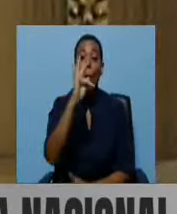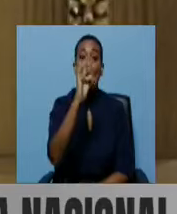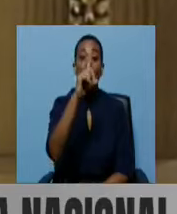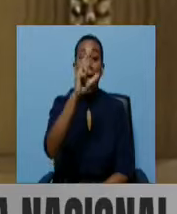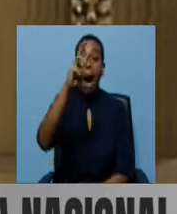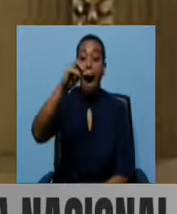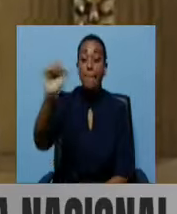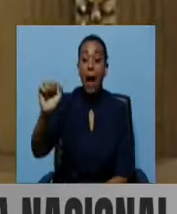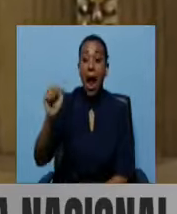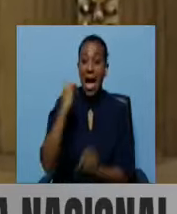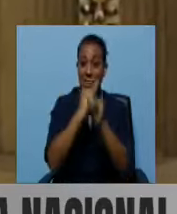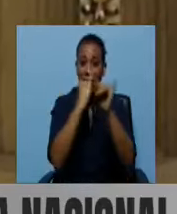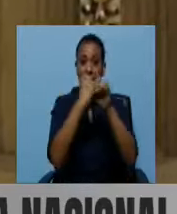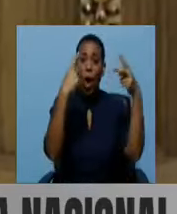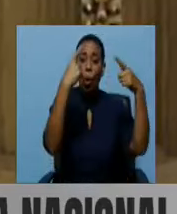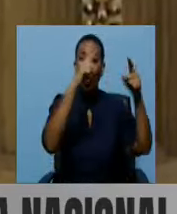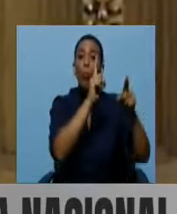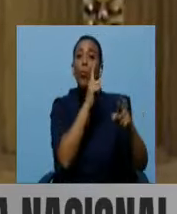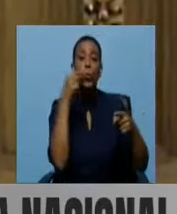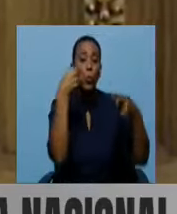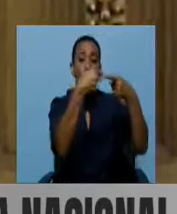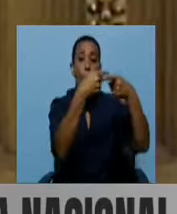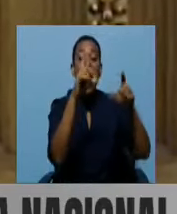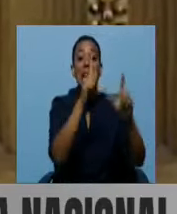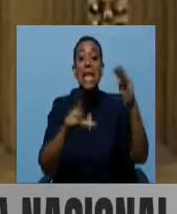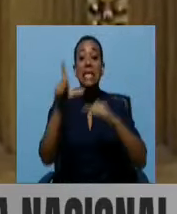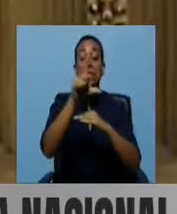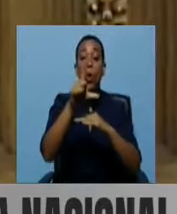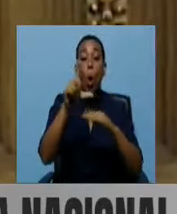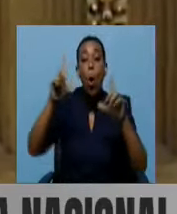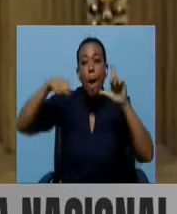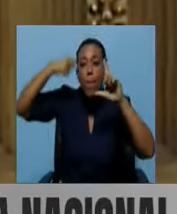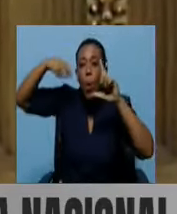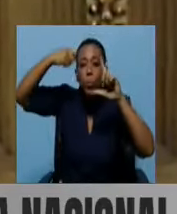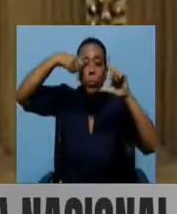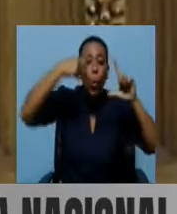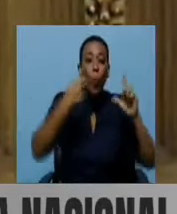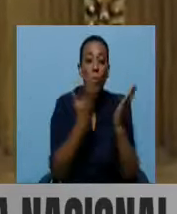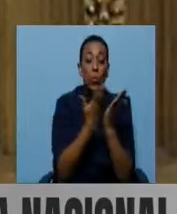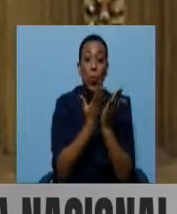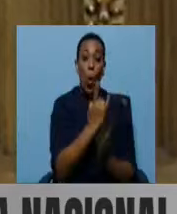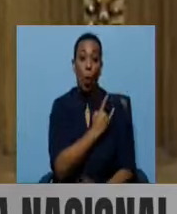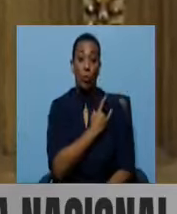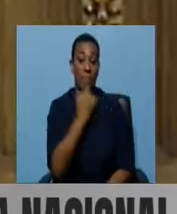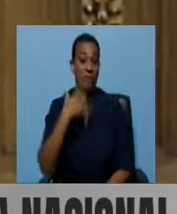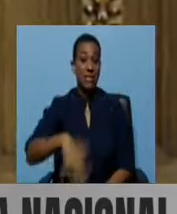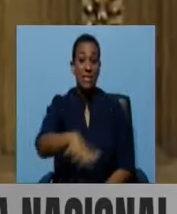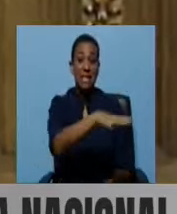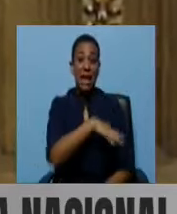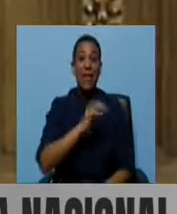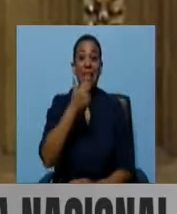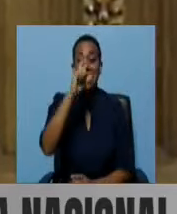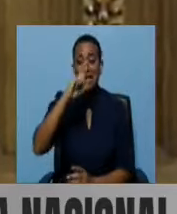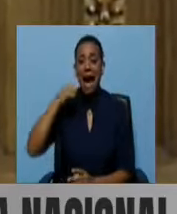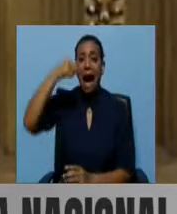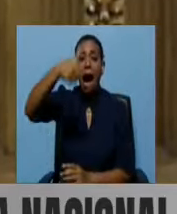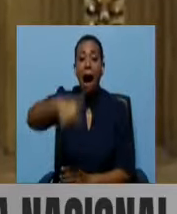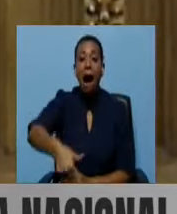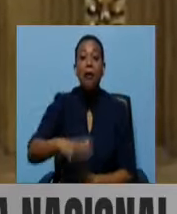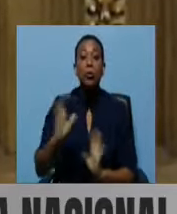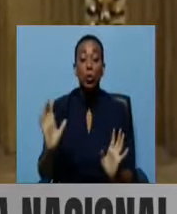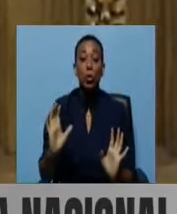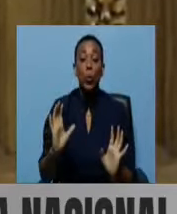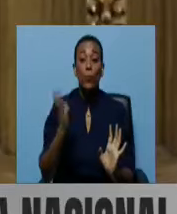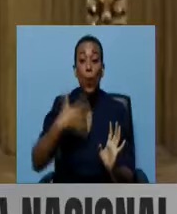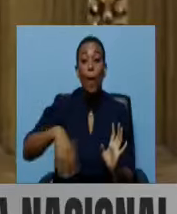Internet. Yo soy licenciado en producción audiovisual, estudié audiovisual por más de 10 años, vengo de un